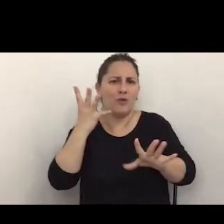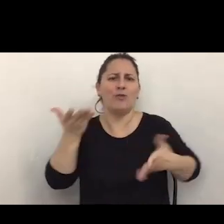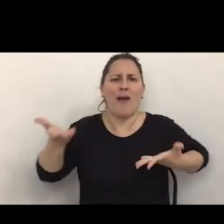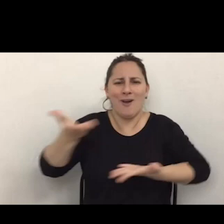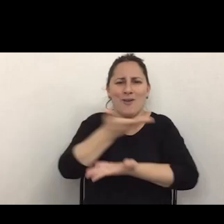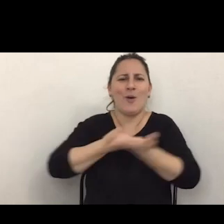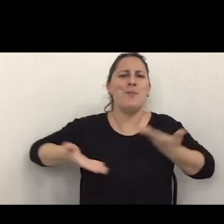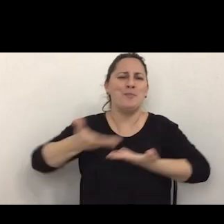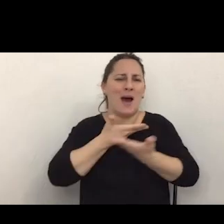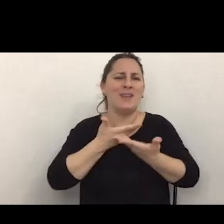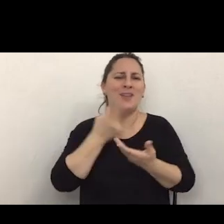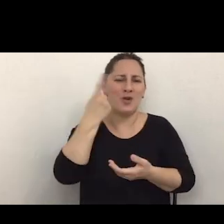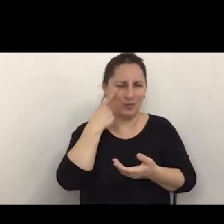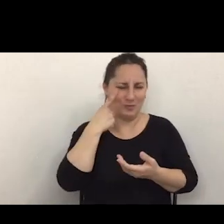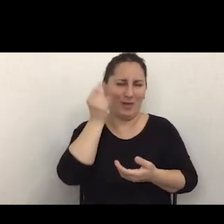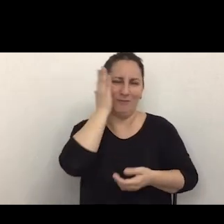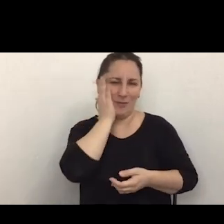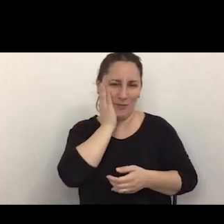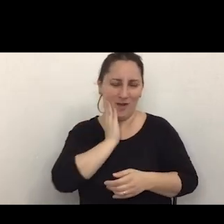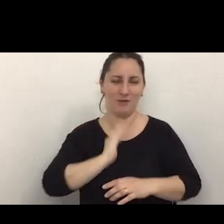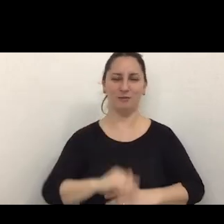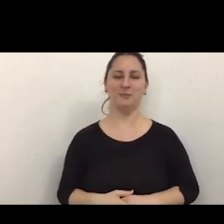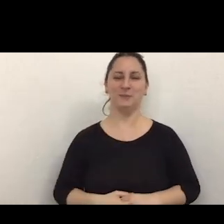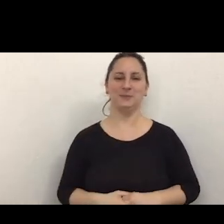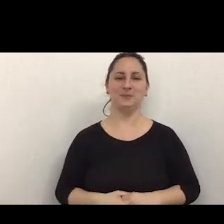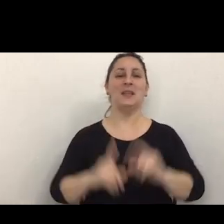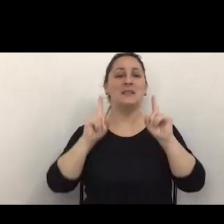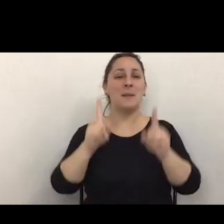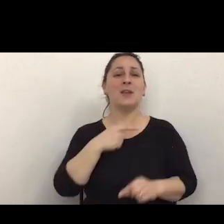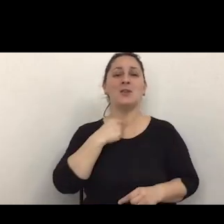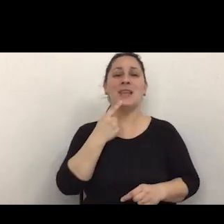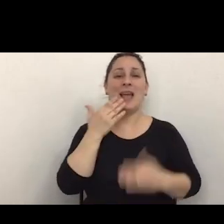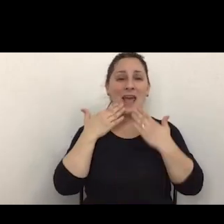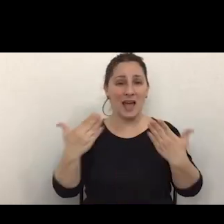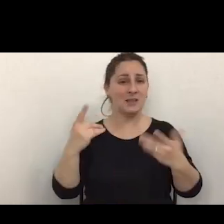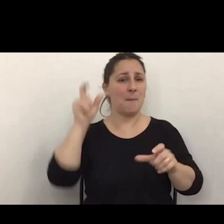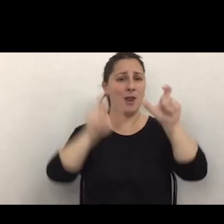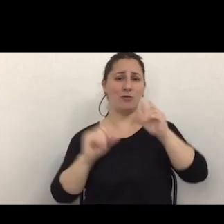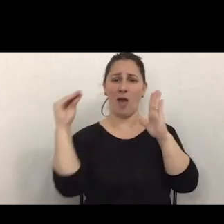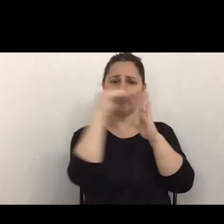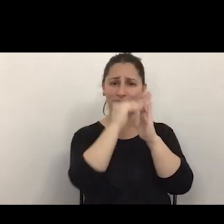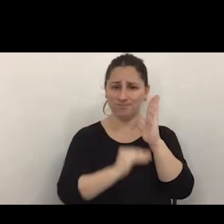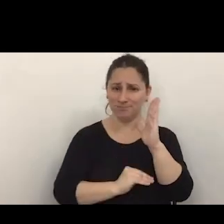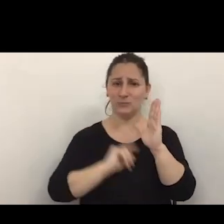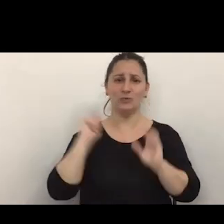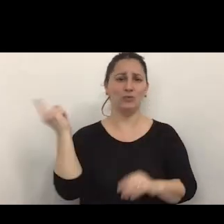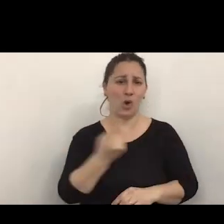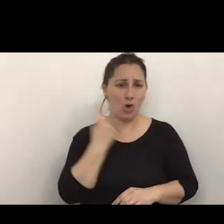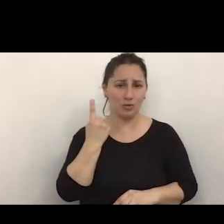conocimientos con todos el resto de sus compañeros. Agradecer también, como siempre, a todos los inscriptos a nuestro